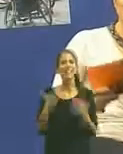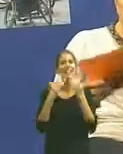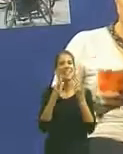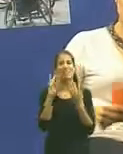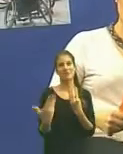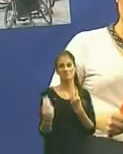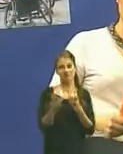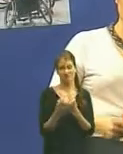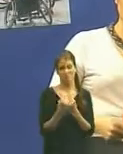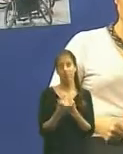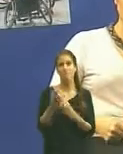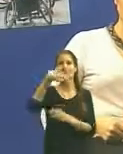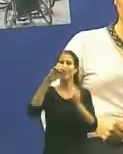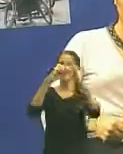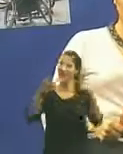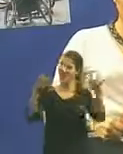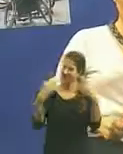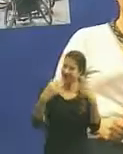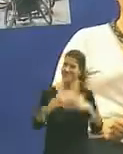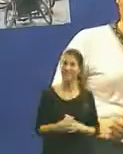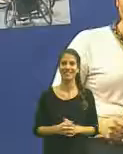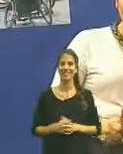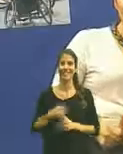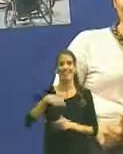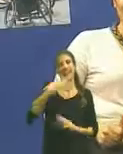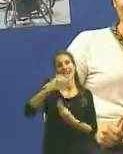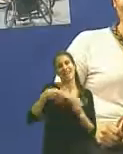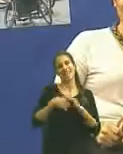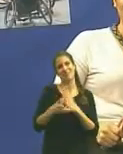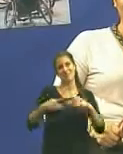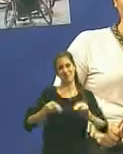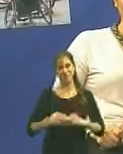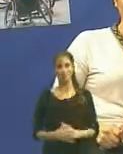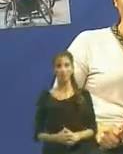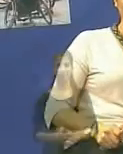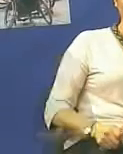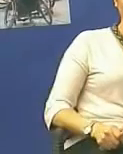que muchas gracias por habernos acompañado a todos nuestros espectadores. Aquí termina Gran Canaria Accesible.